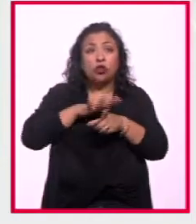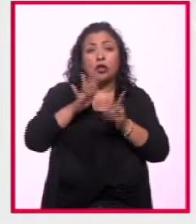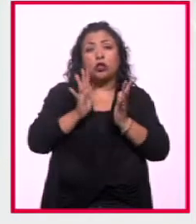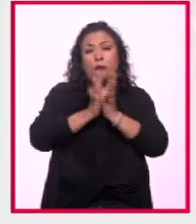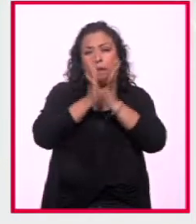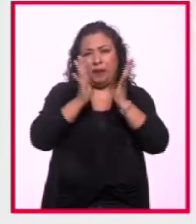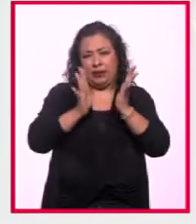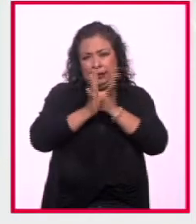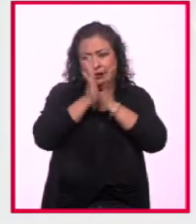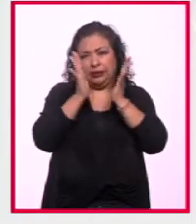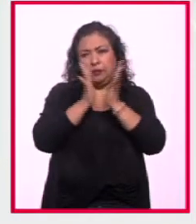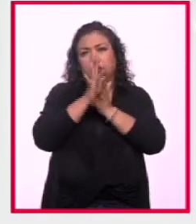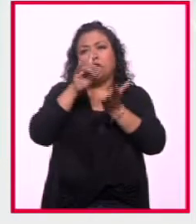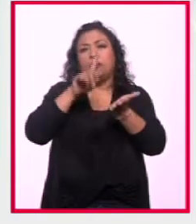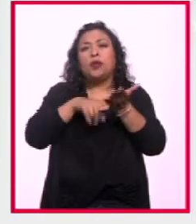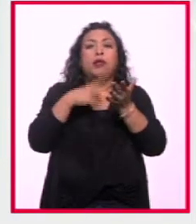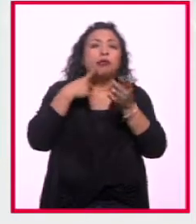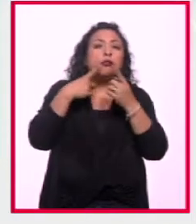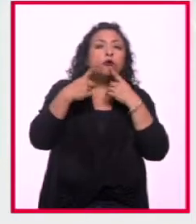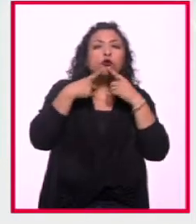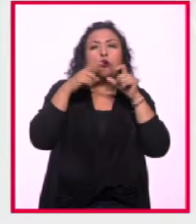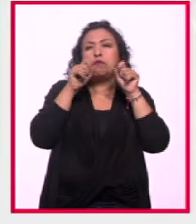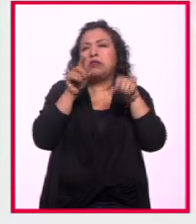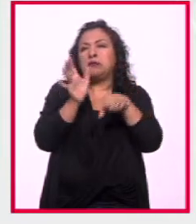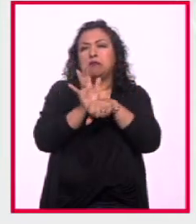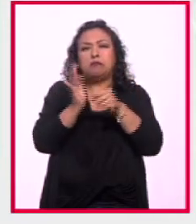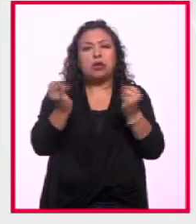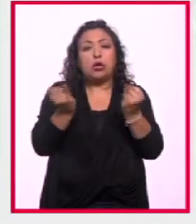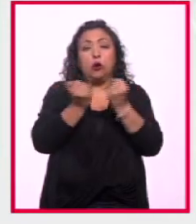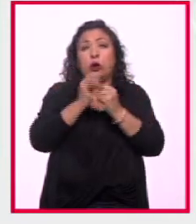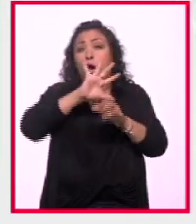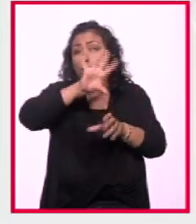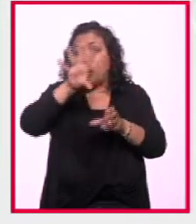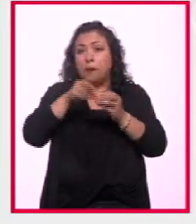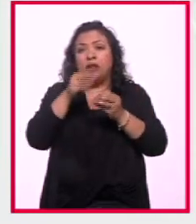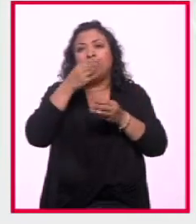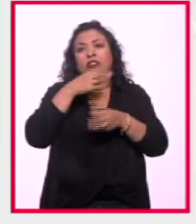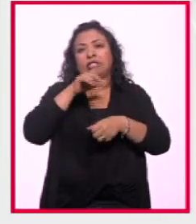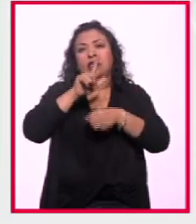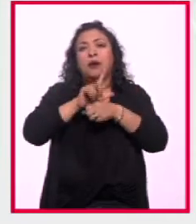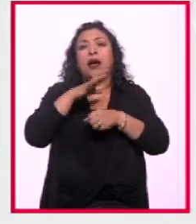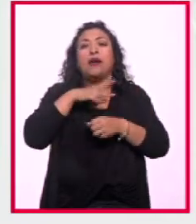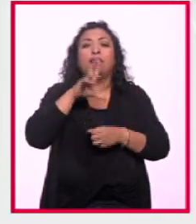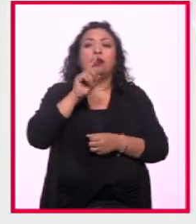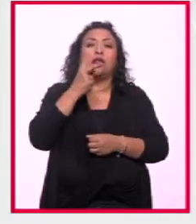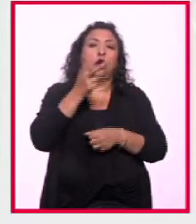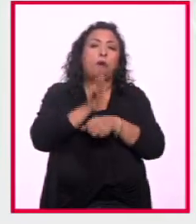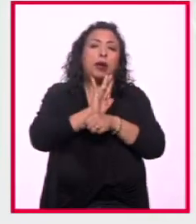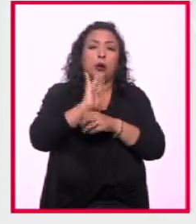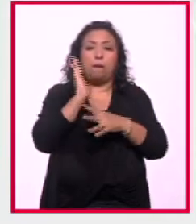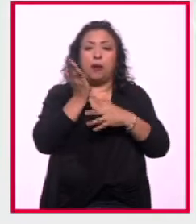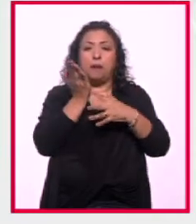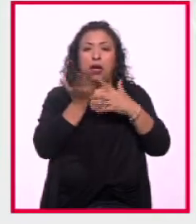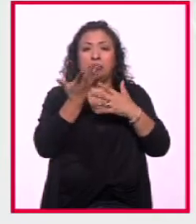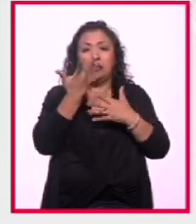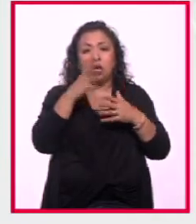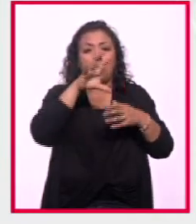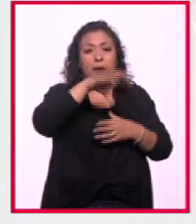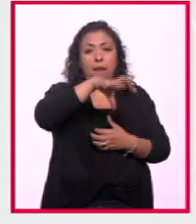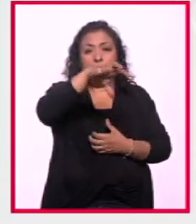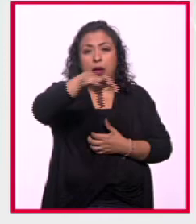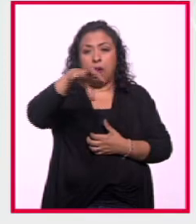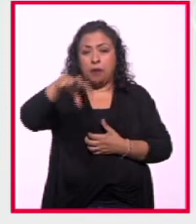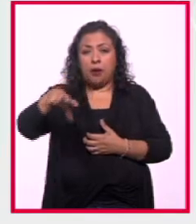participación alrededor de la discusión de las mismas películas en total el festival proyectará 31 películas divididas en cinco categorías